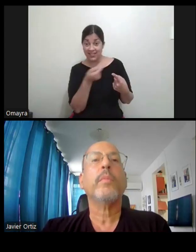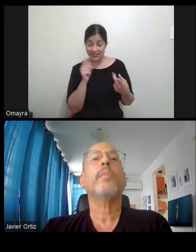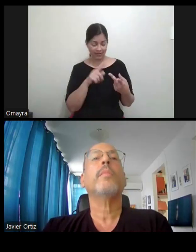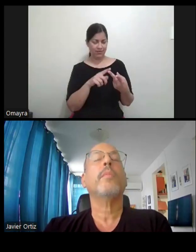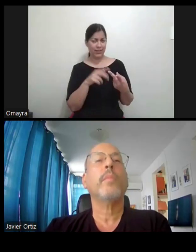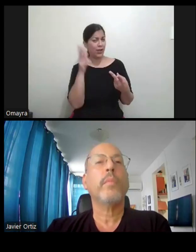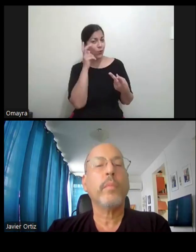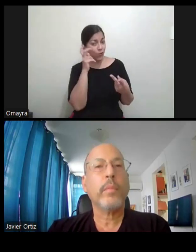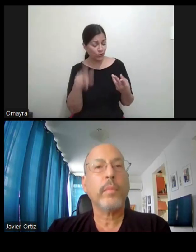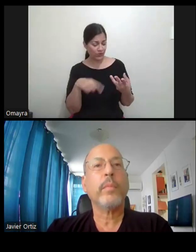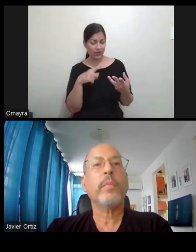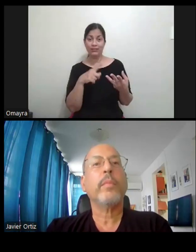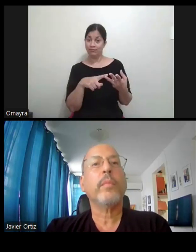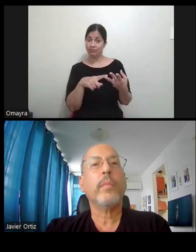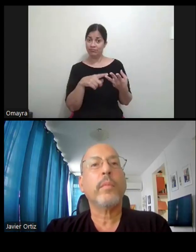que haya